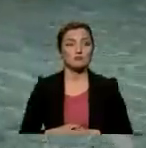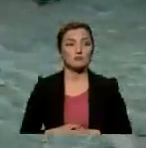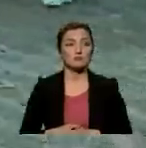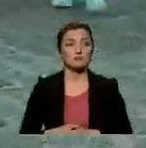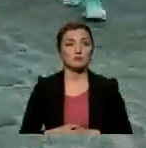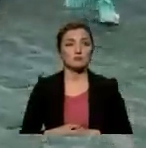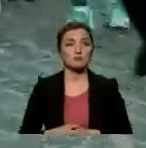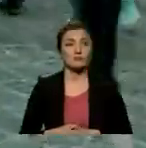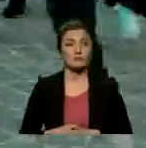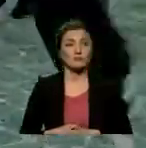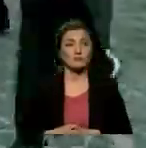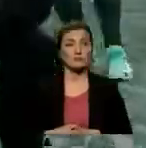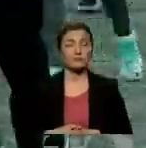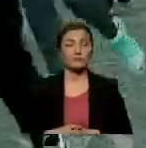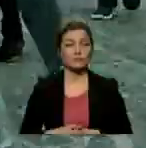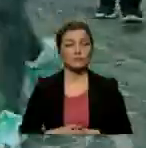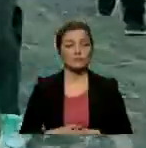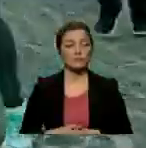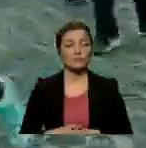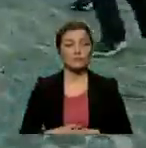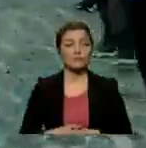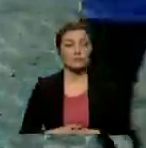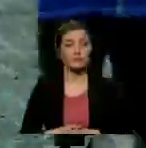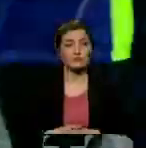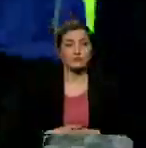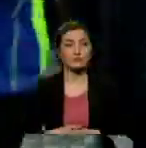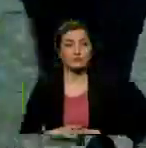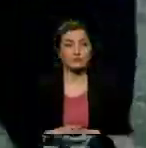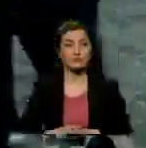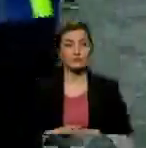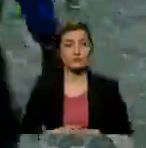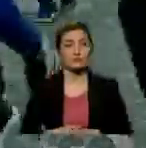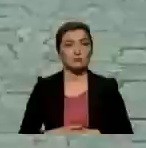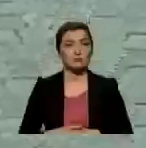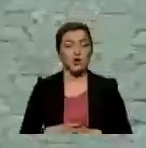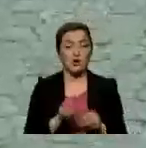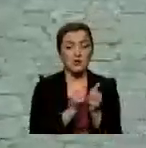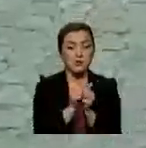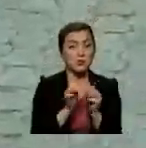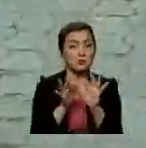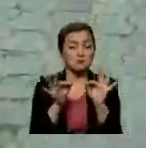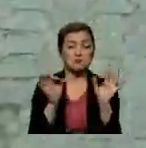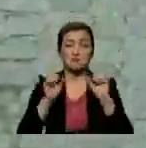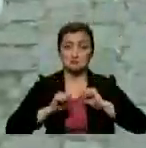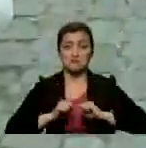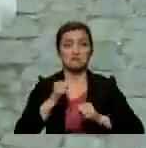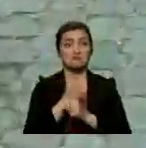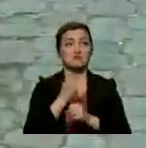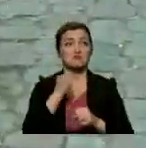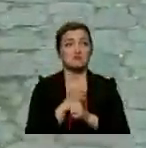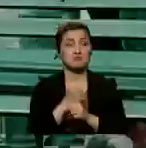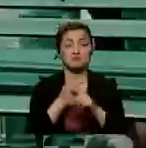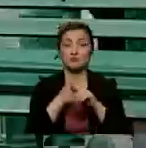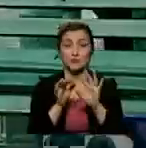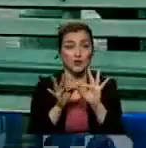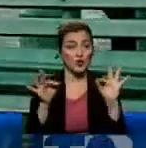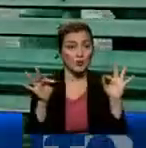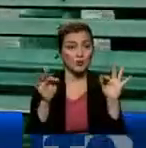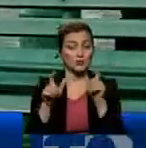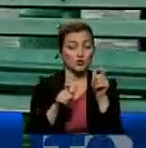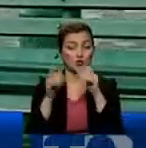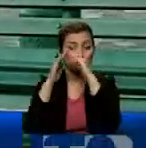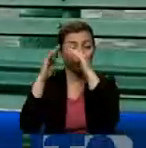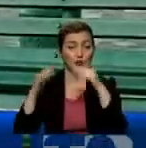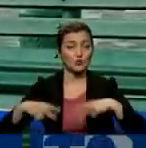por Conocoto! ¿Quién dijo que no se puede combinar el deporte con la limpieza de plazas y parques? Los moradores de